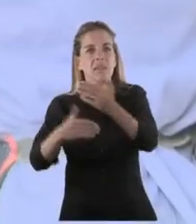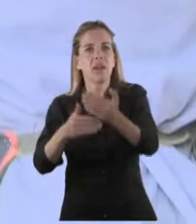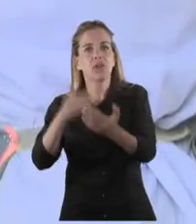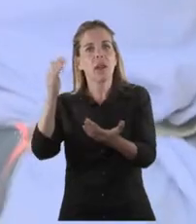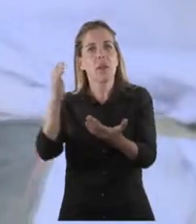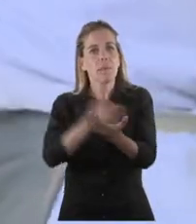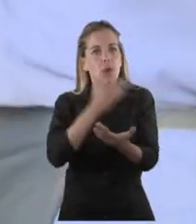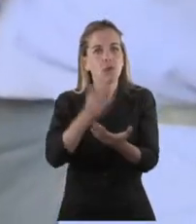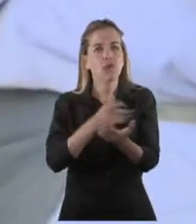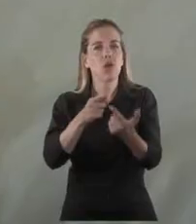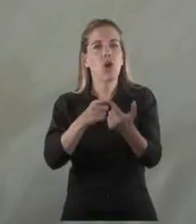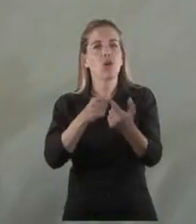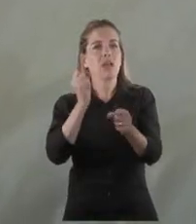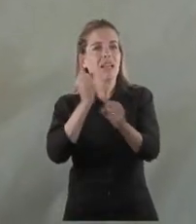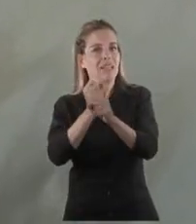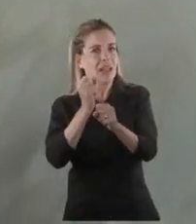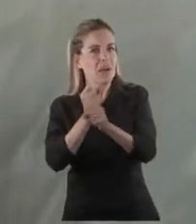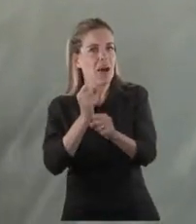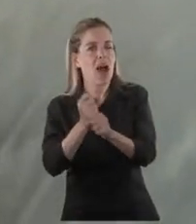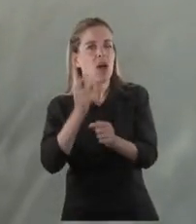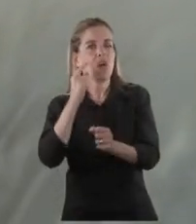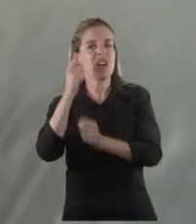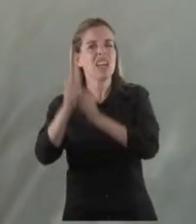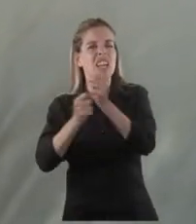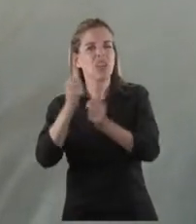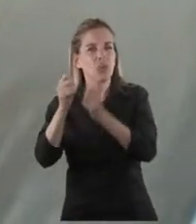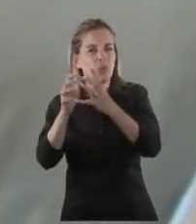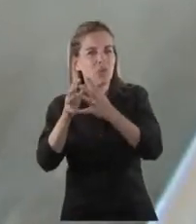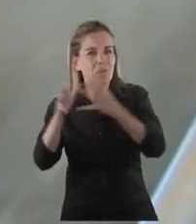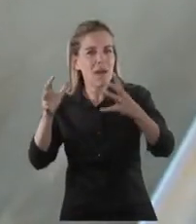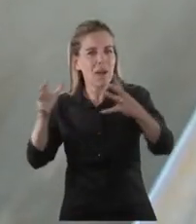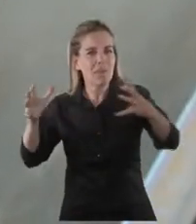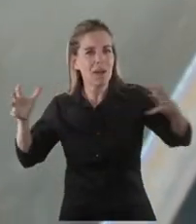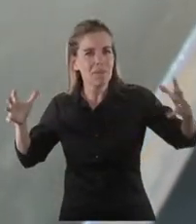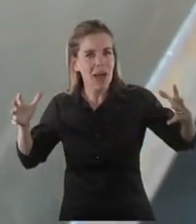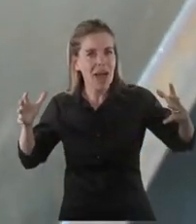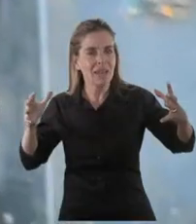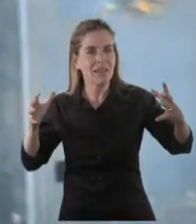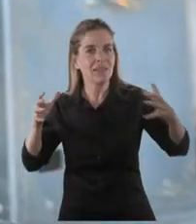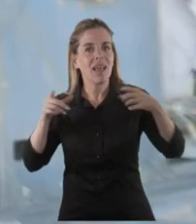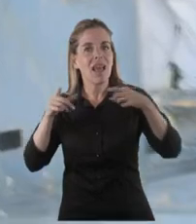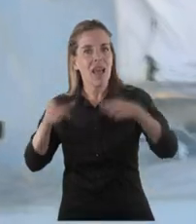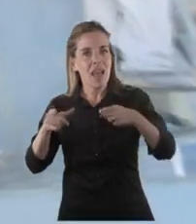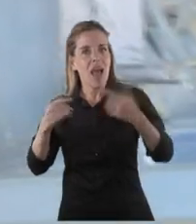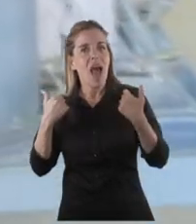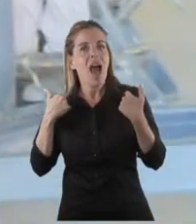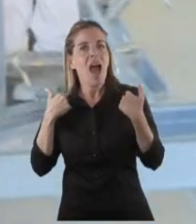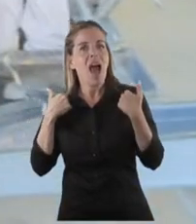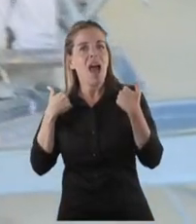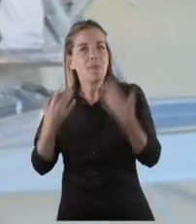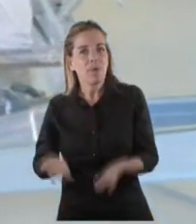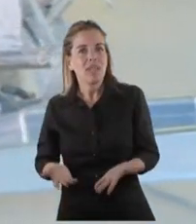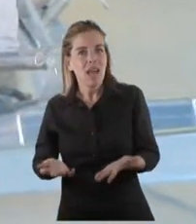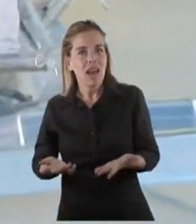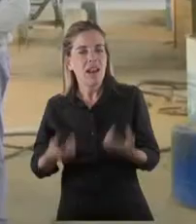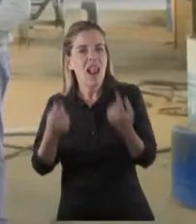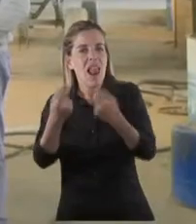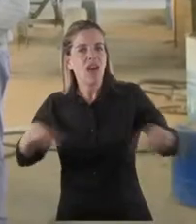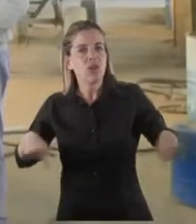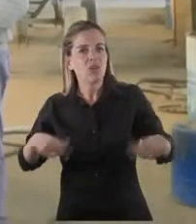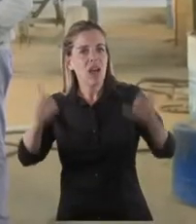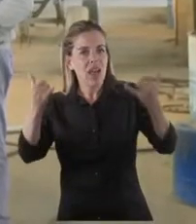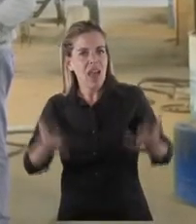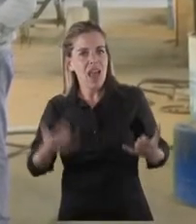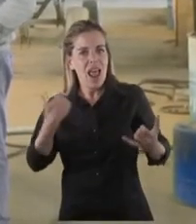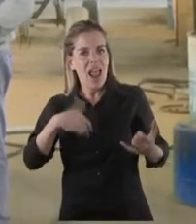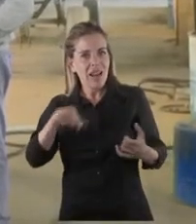el trabajo, la industria, y aprovechar en todo el potencial que tiene